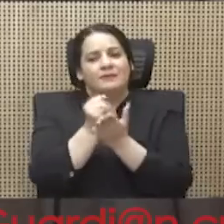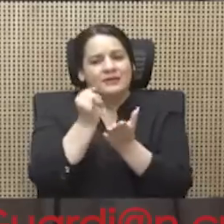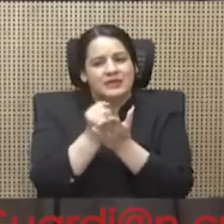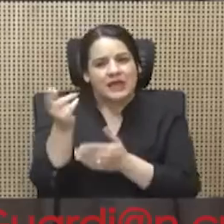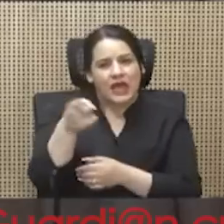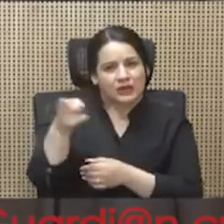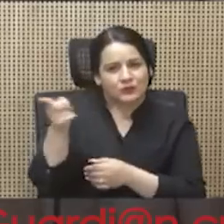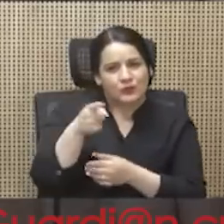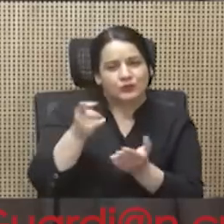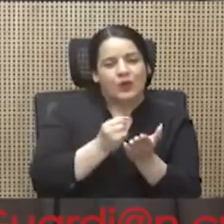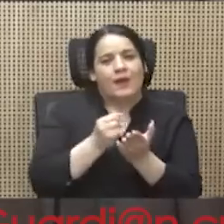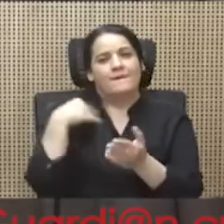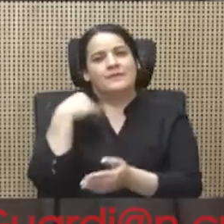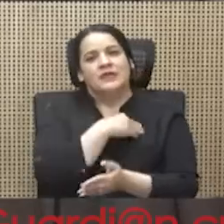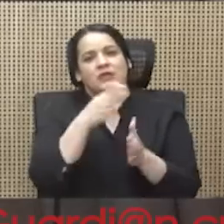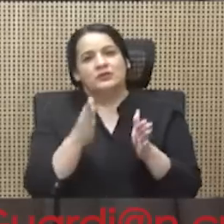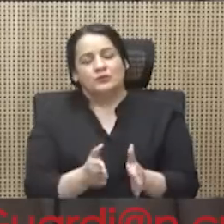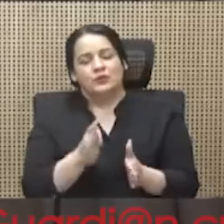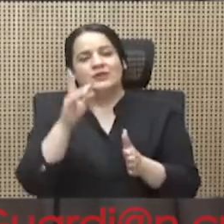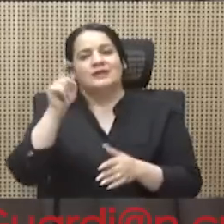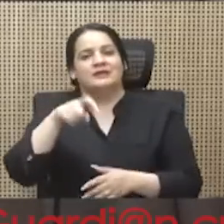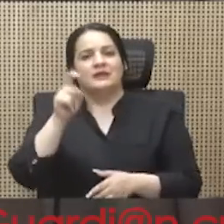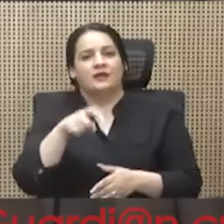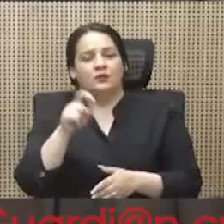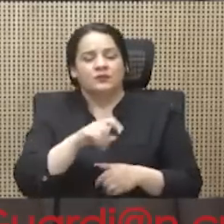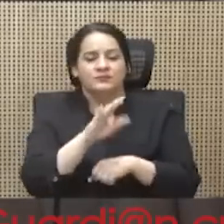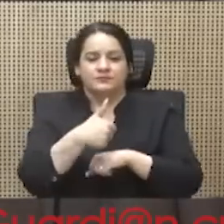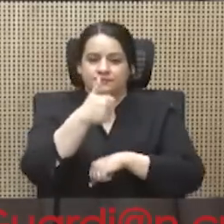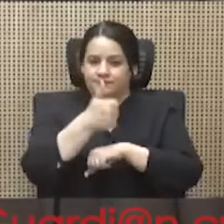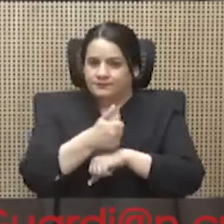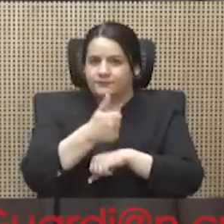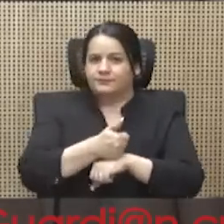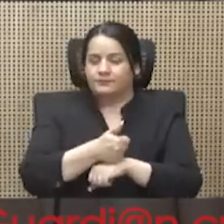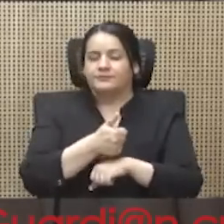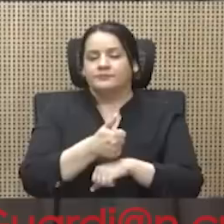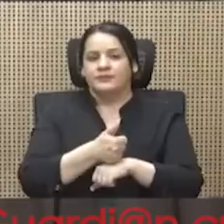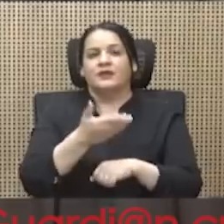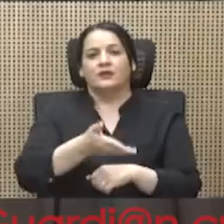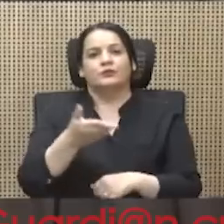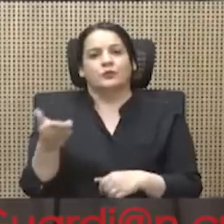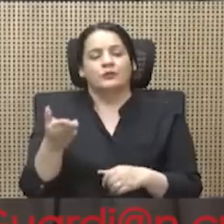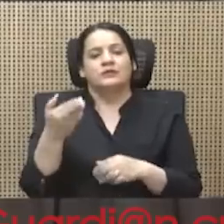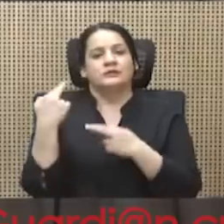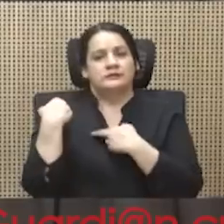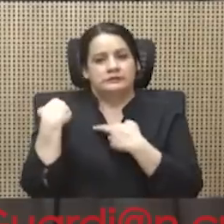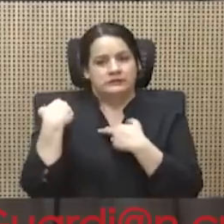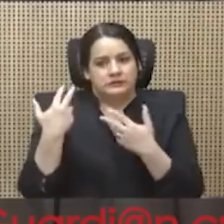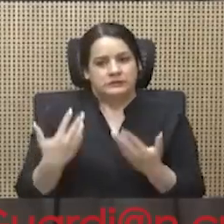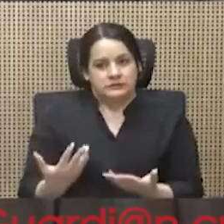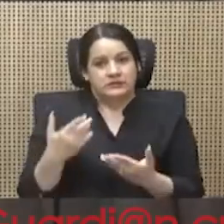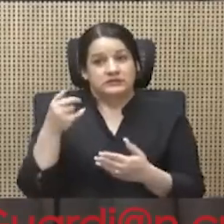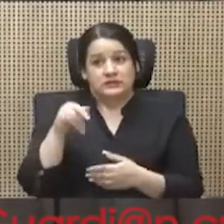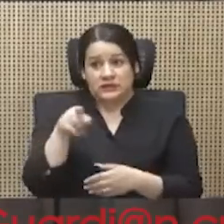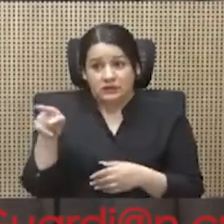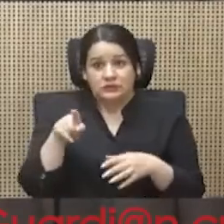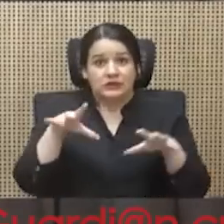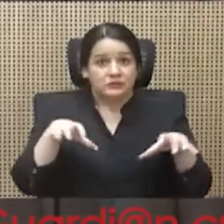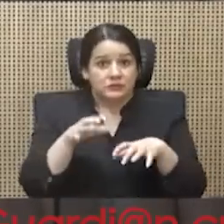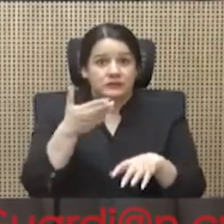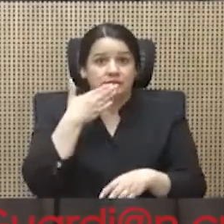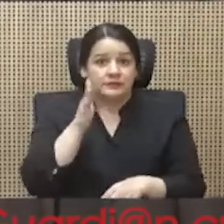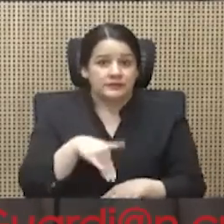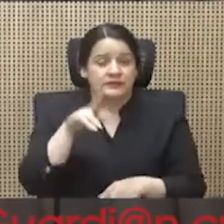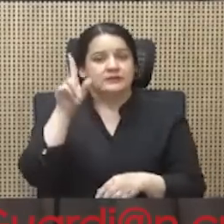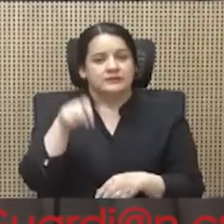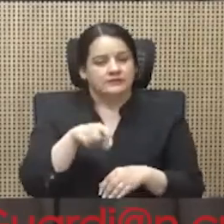sienten las responsabilidades correspondientes Y si ellos actuaron mal debe caer sobre ellos el peso de la justicia también insto para que